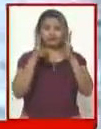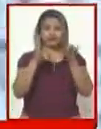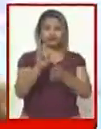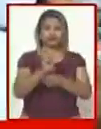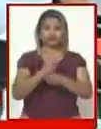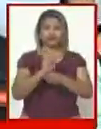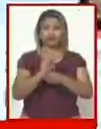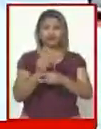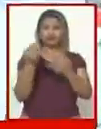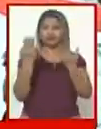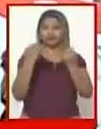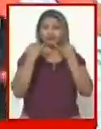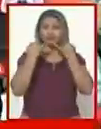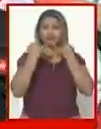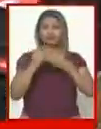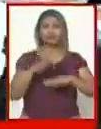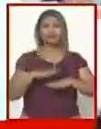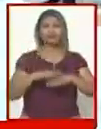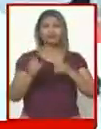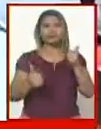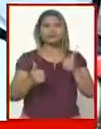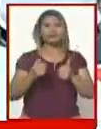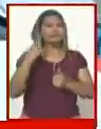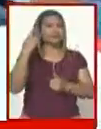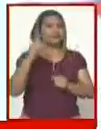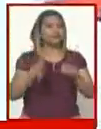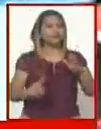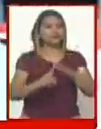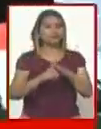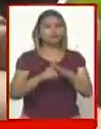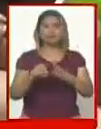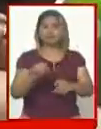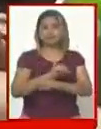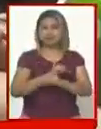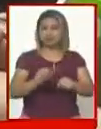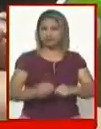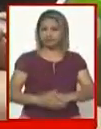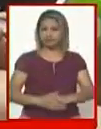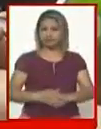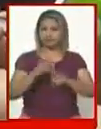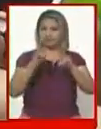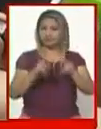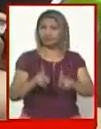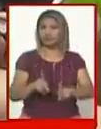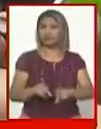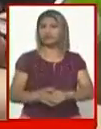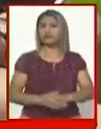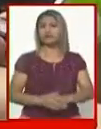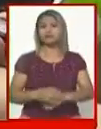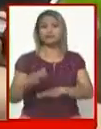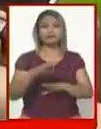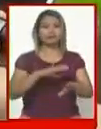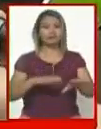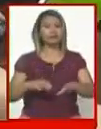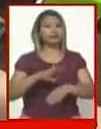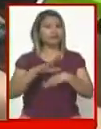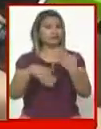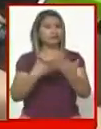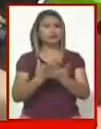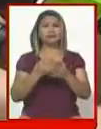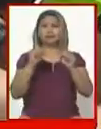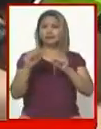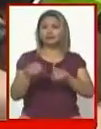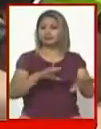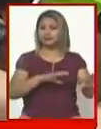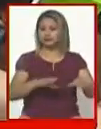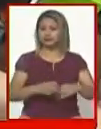El ministro está a la espera de un informe sobre las causas de la explosión. Resarcir con pérdidas humanas es imposible, es decir, haremos todo lo que se